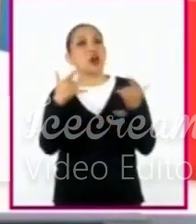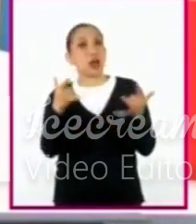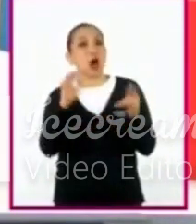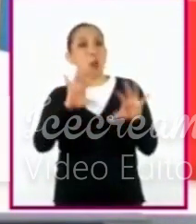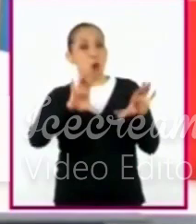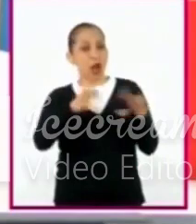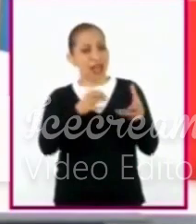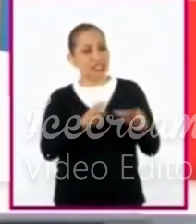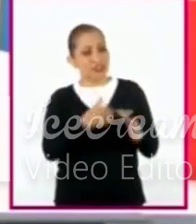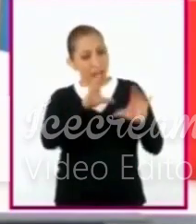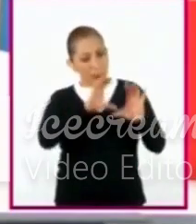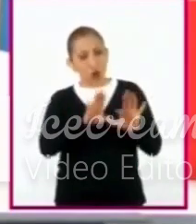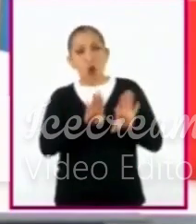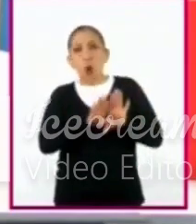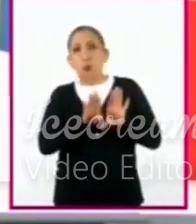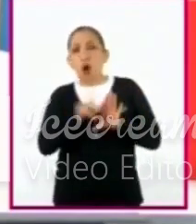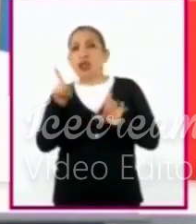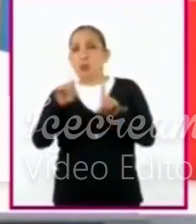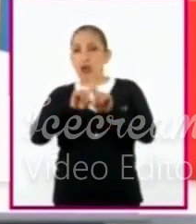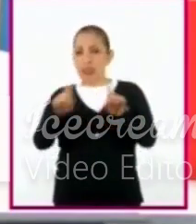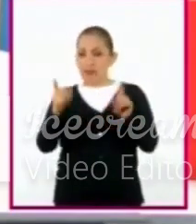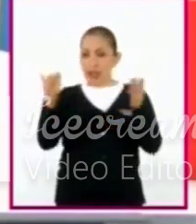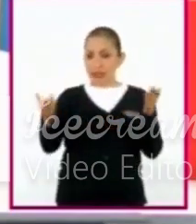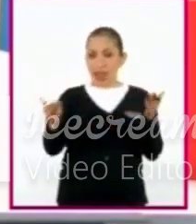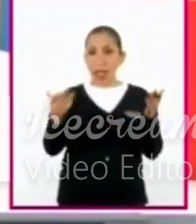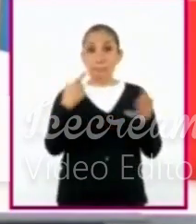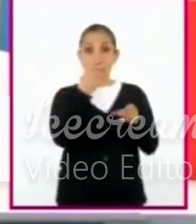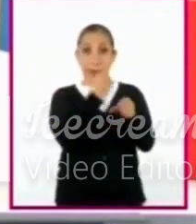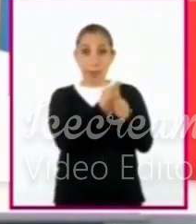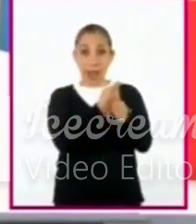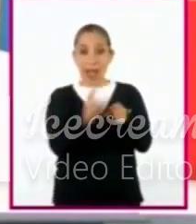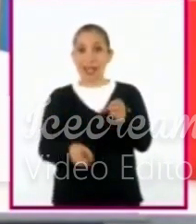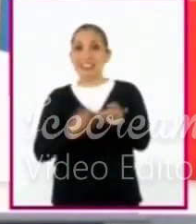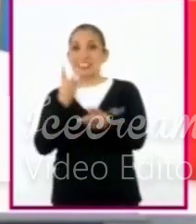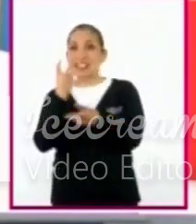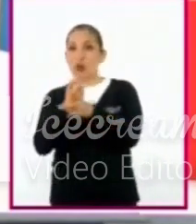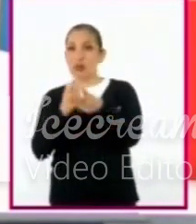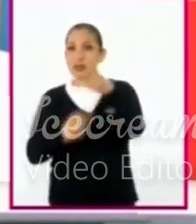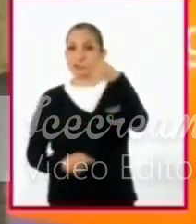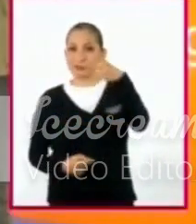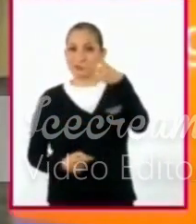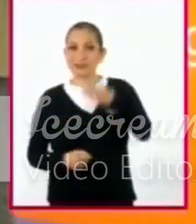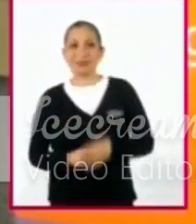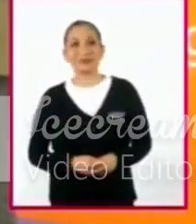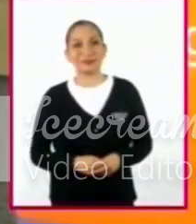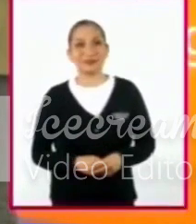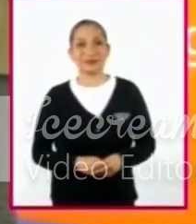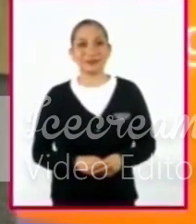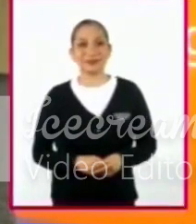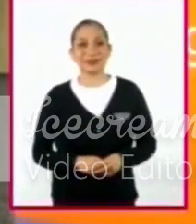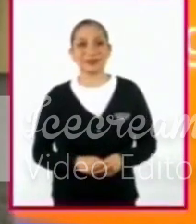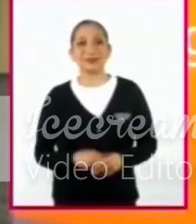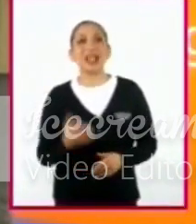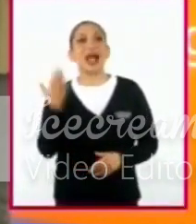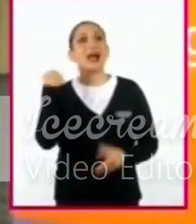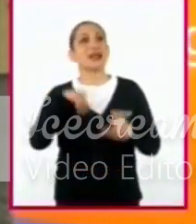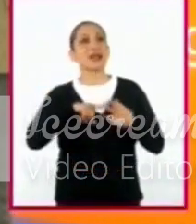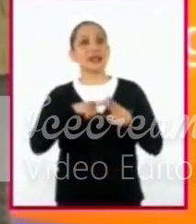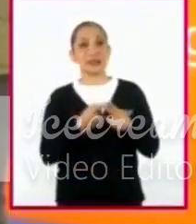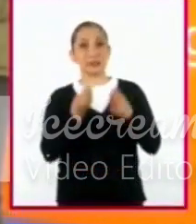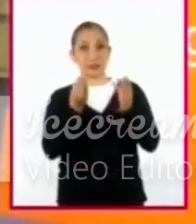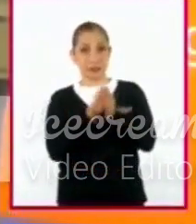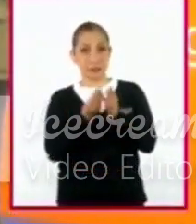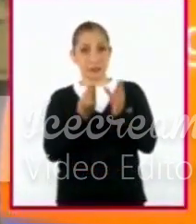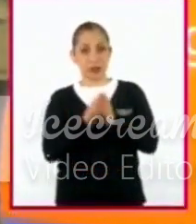clasifican y cómo se pueden diferenciar entre las primarias y secundarias. Antes de empezar con la